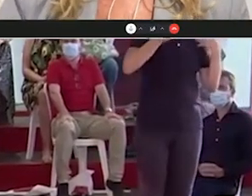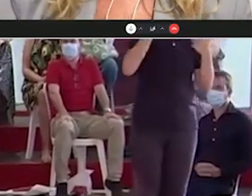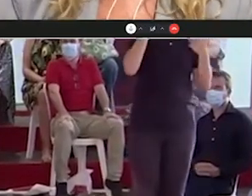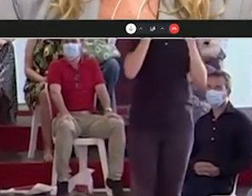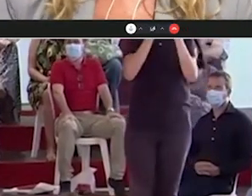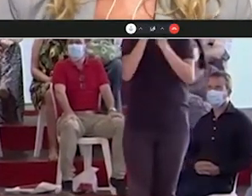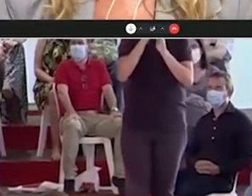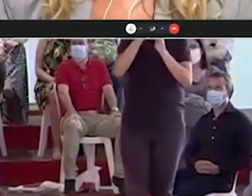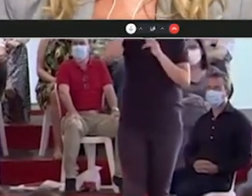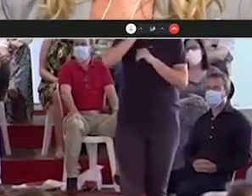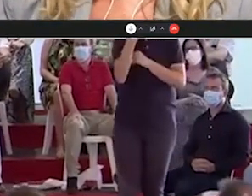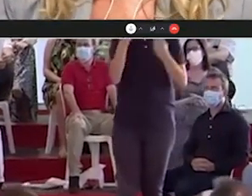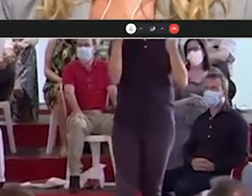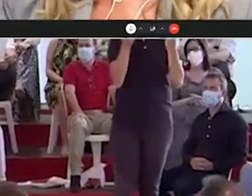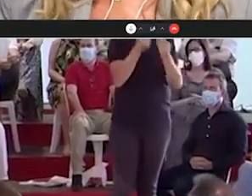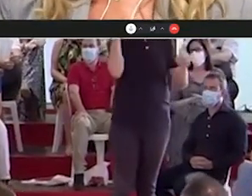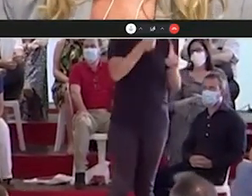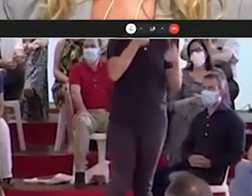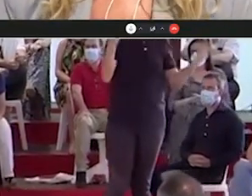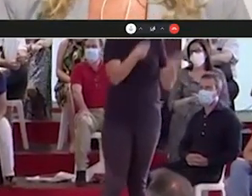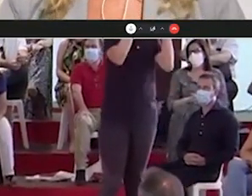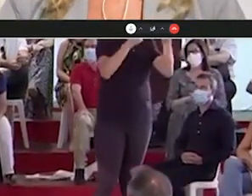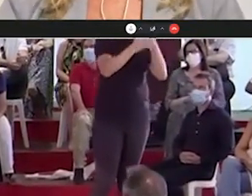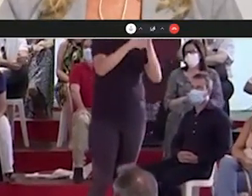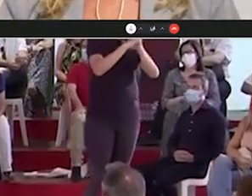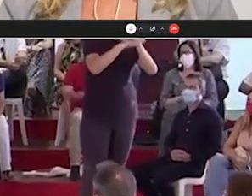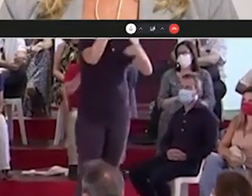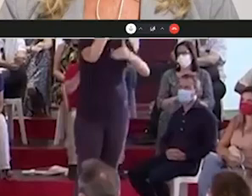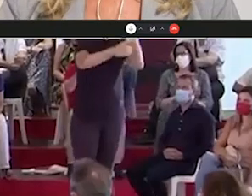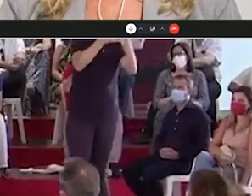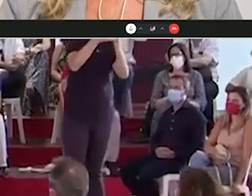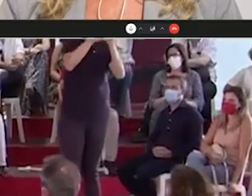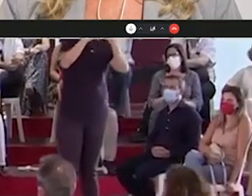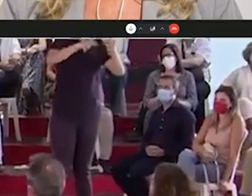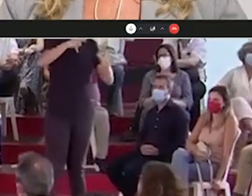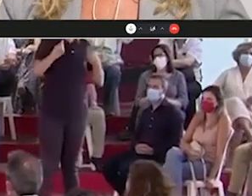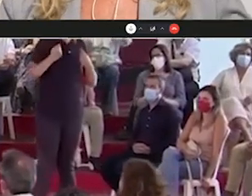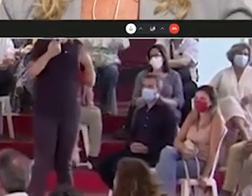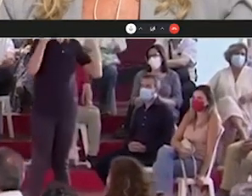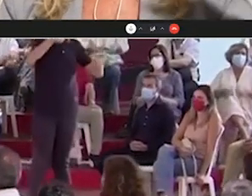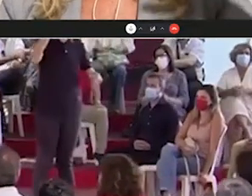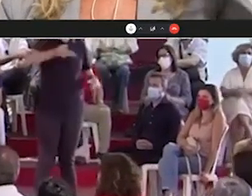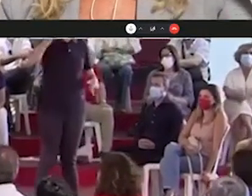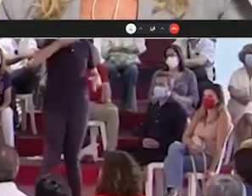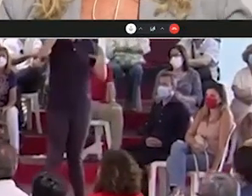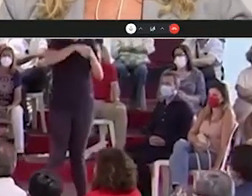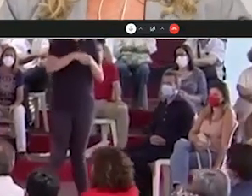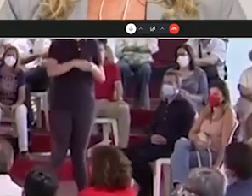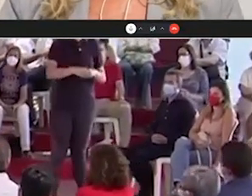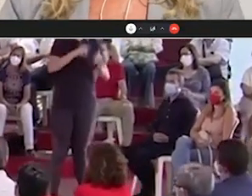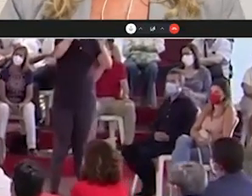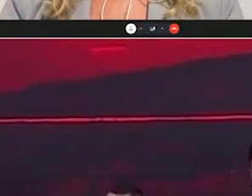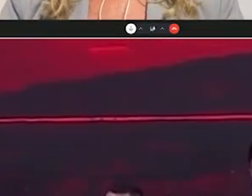sea estaba ahí que había estabais buscando buscando a ver si se podía poner al lado en ese viaje de ida y vuelta